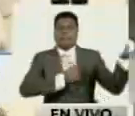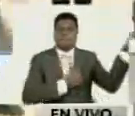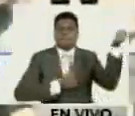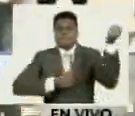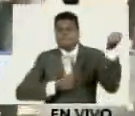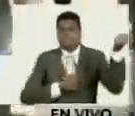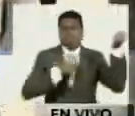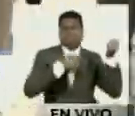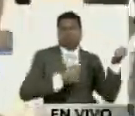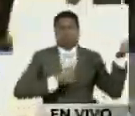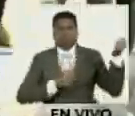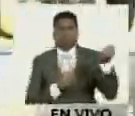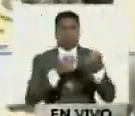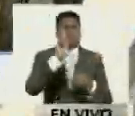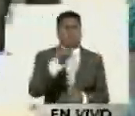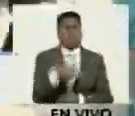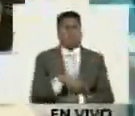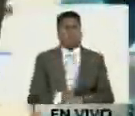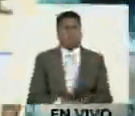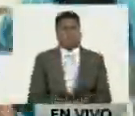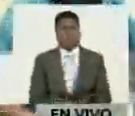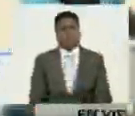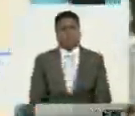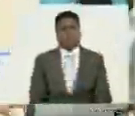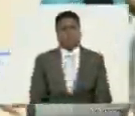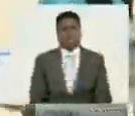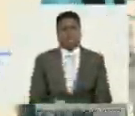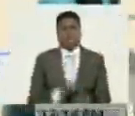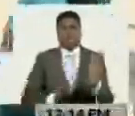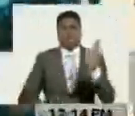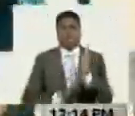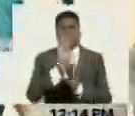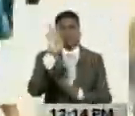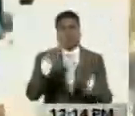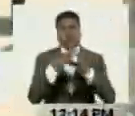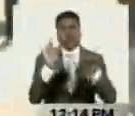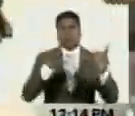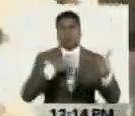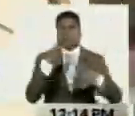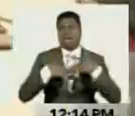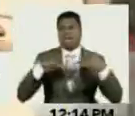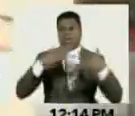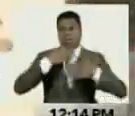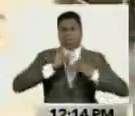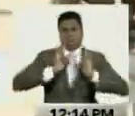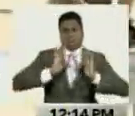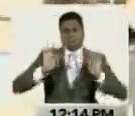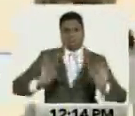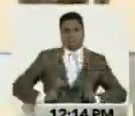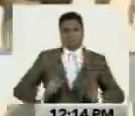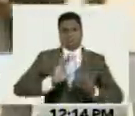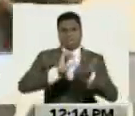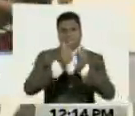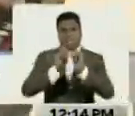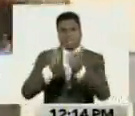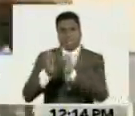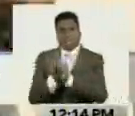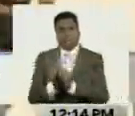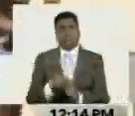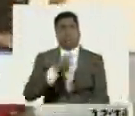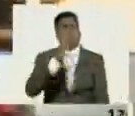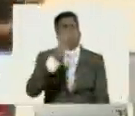tenemos en la tarima la bailoterapia para el desarrollo de la actividad física, del deporte. Hace unos